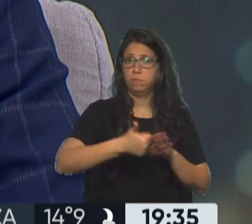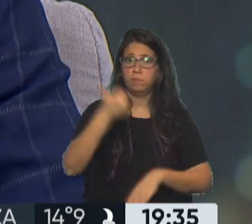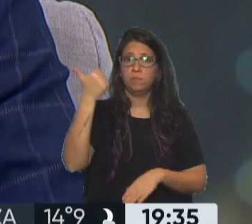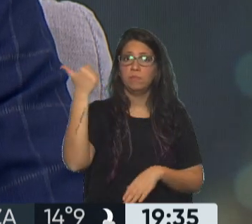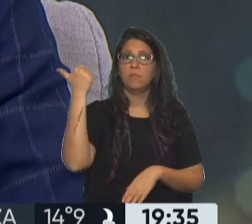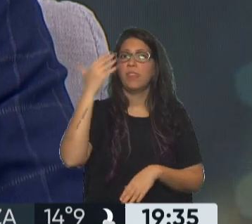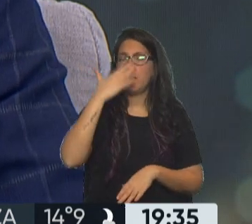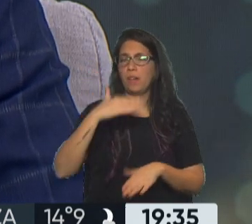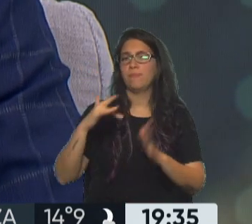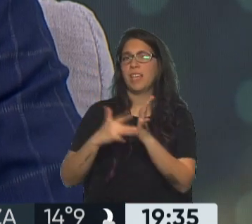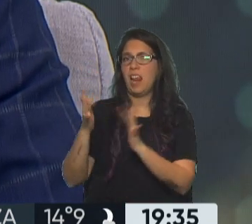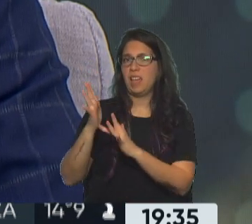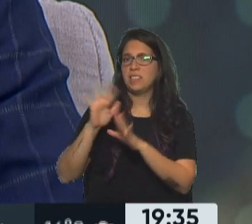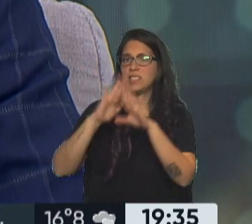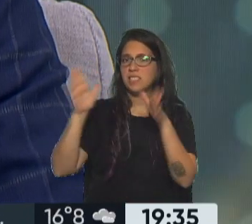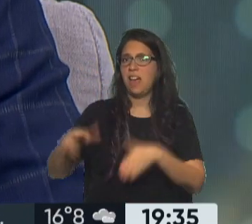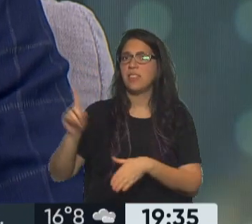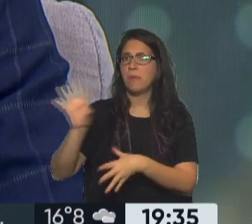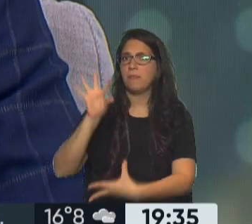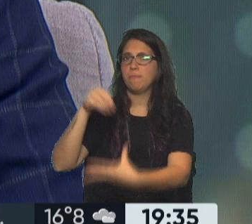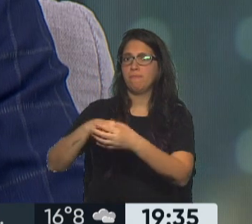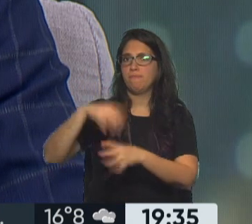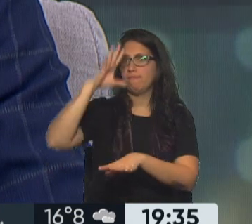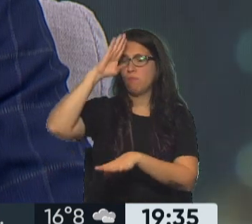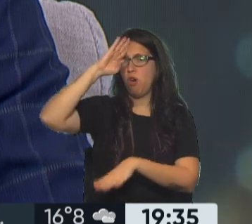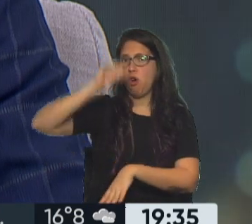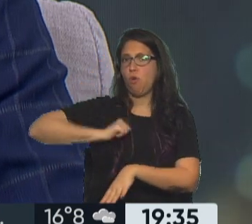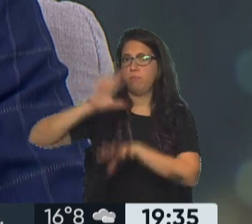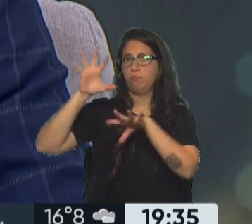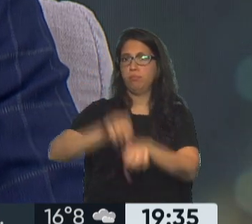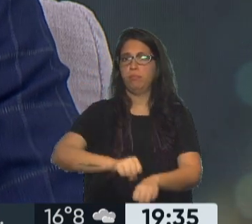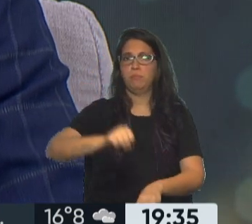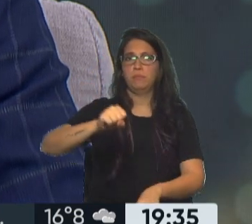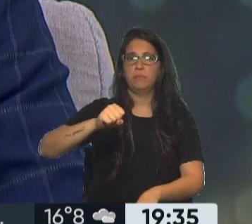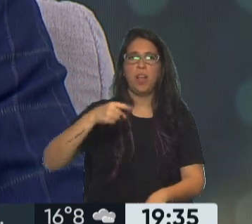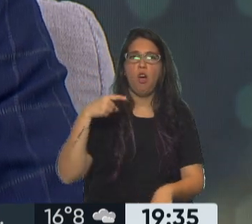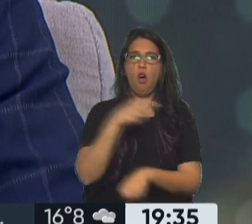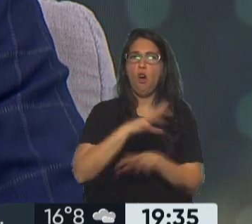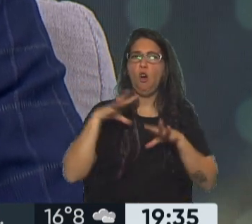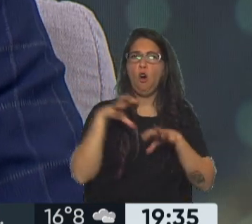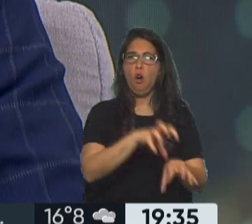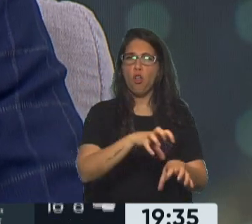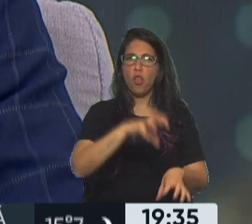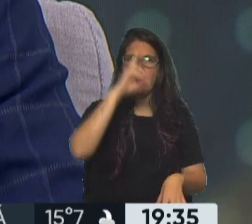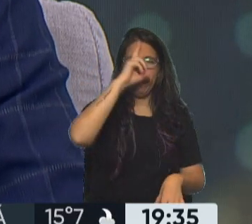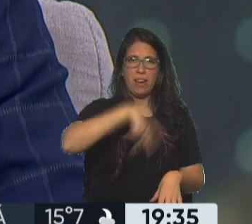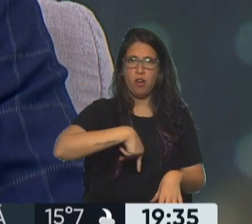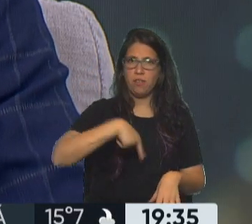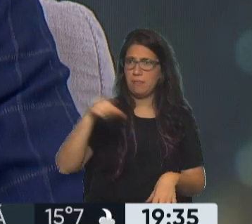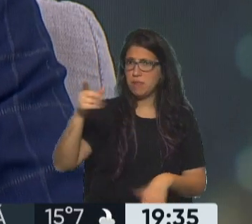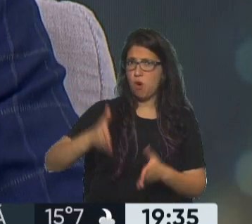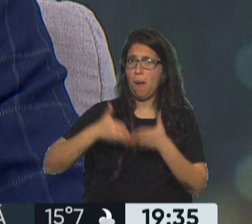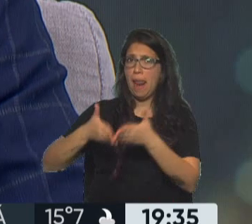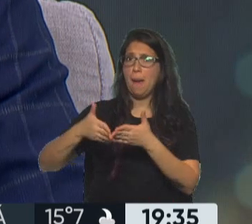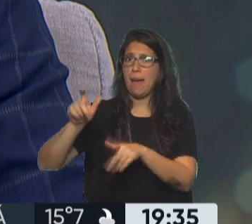Iglesia participa en el golpe de Estado y obviamente los militares también. El odio a Perón de la Marina creo que se mantiene hasta hoy, de alguna manera,